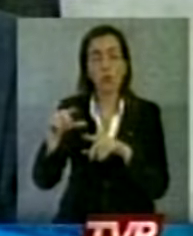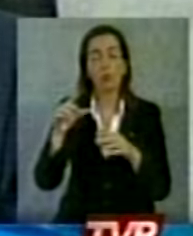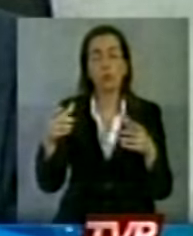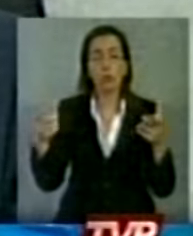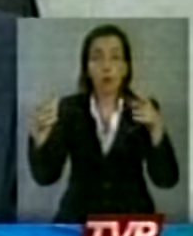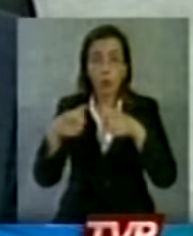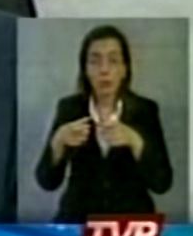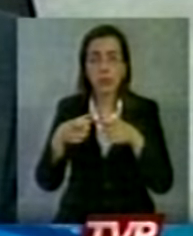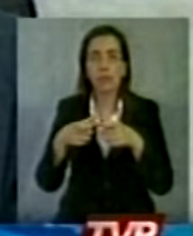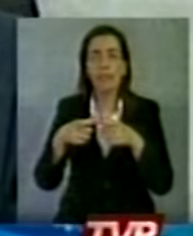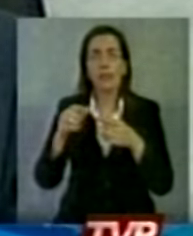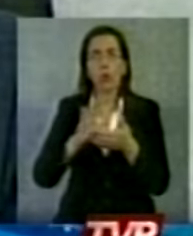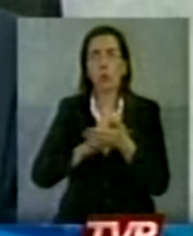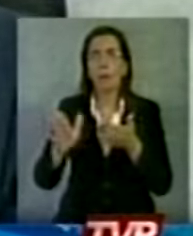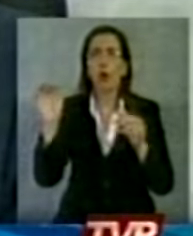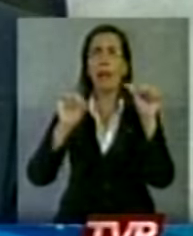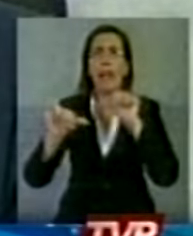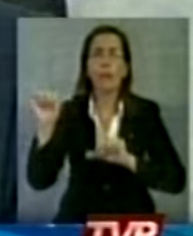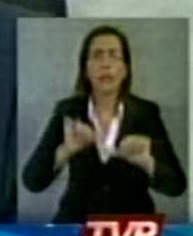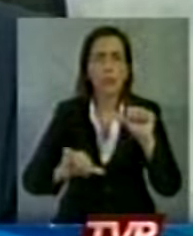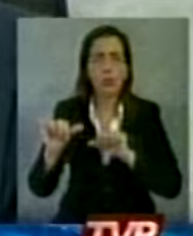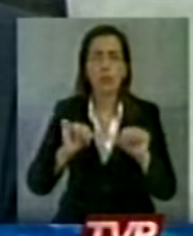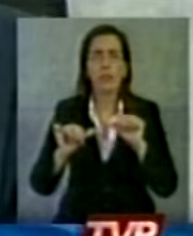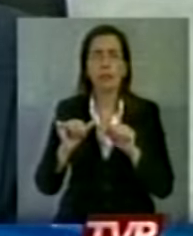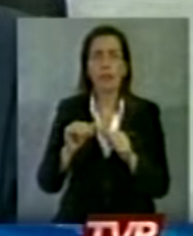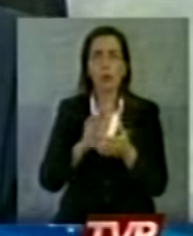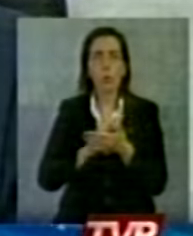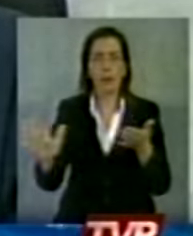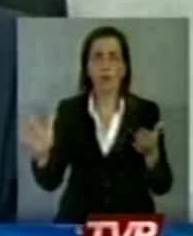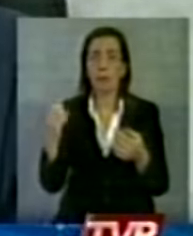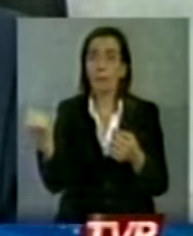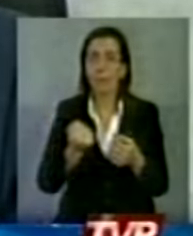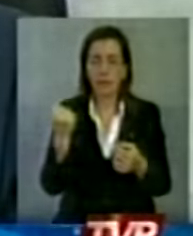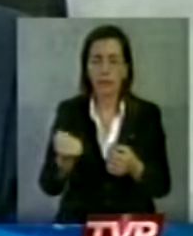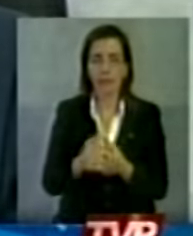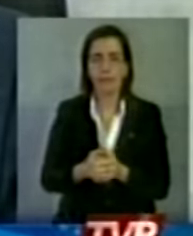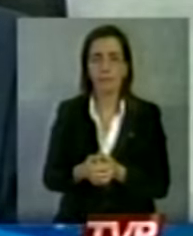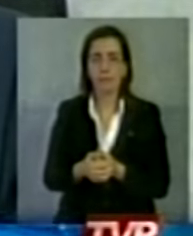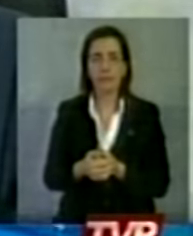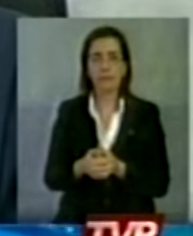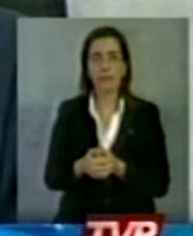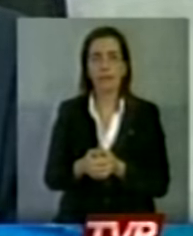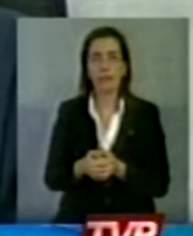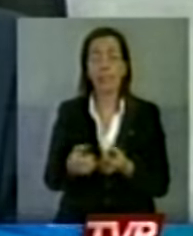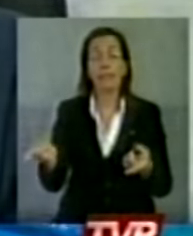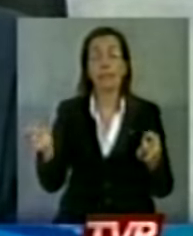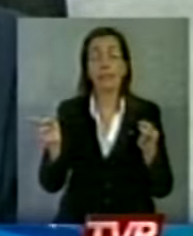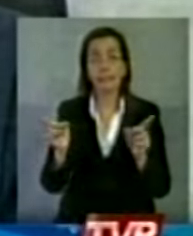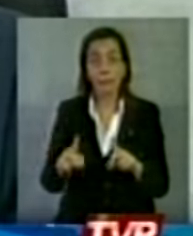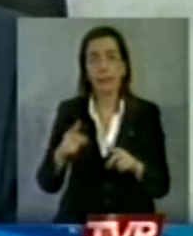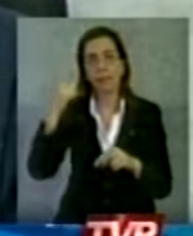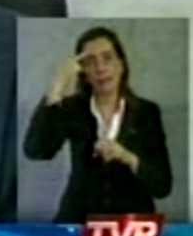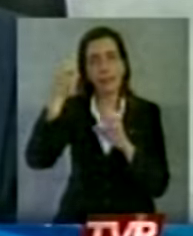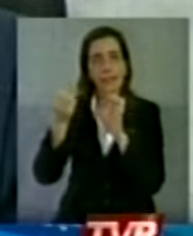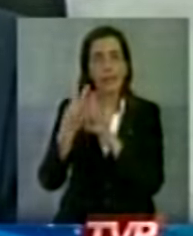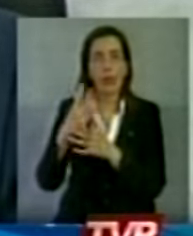Educativa de nuevos laboratorios de robótica y mecatrónica. Hemos diseñado y puesto en marcha los foros